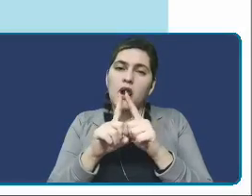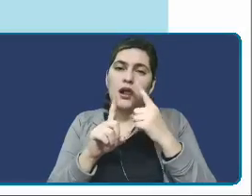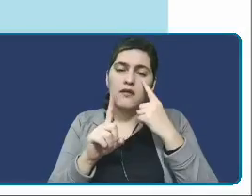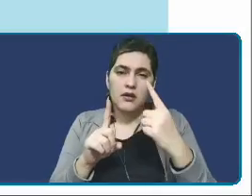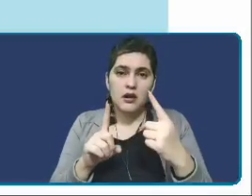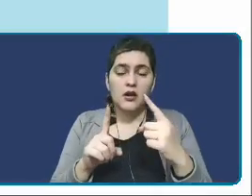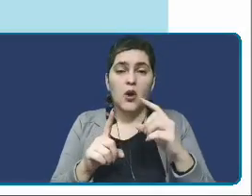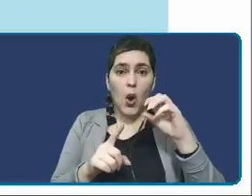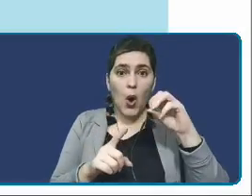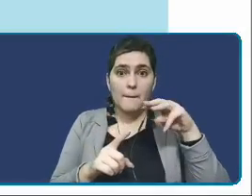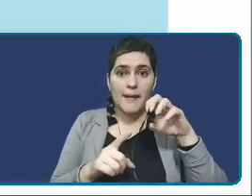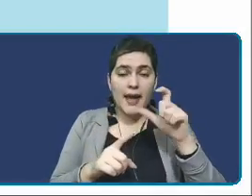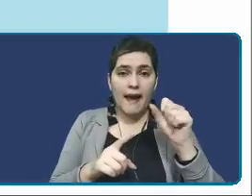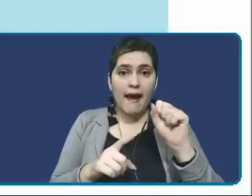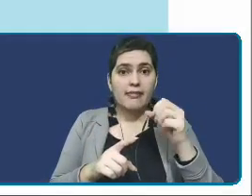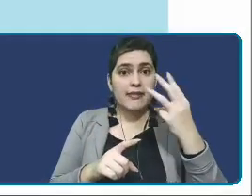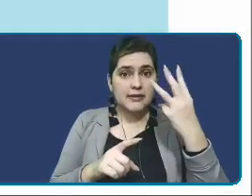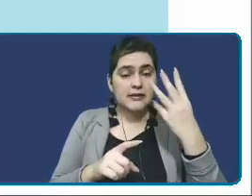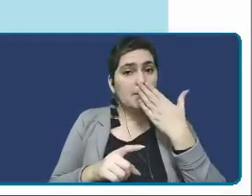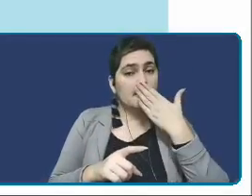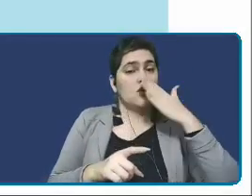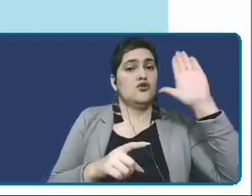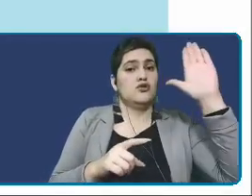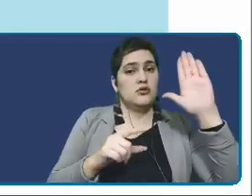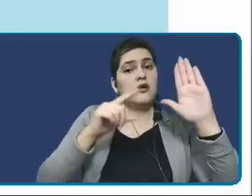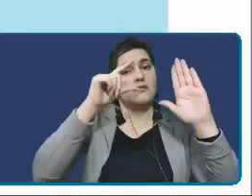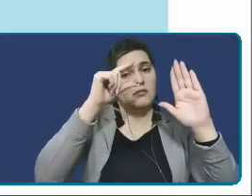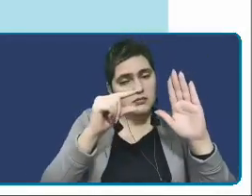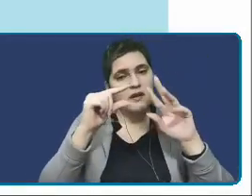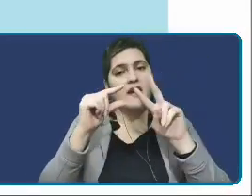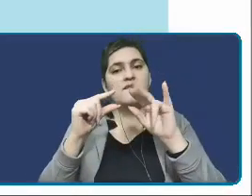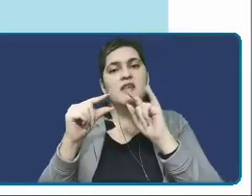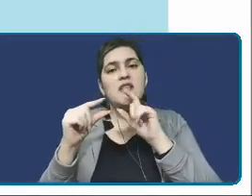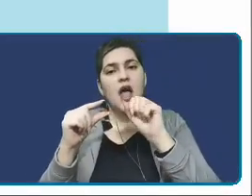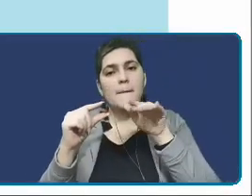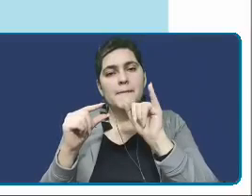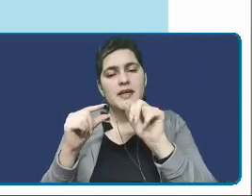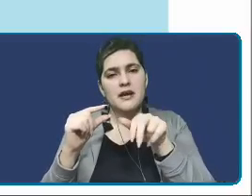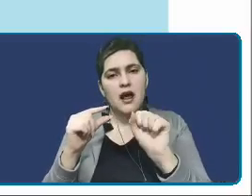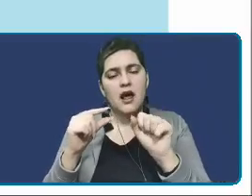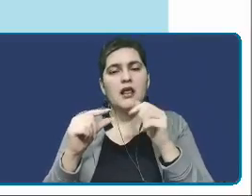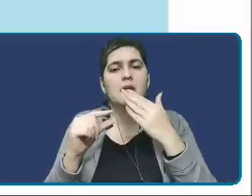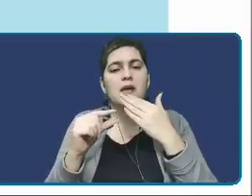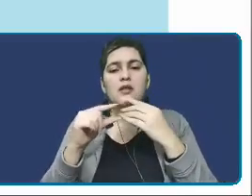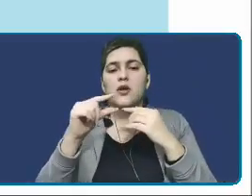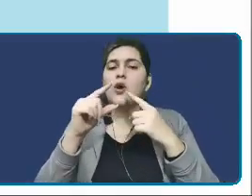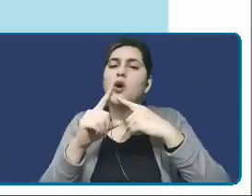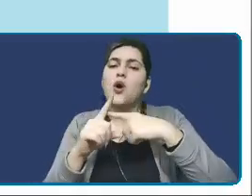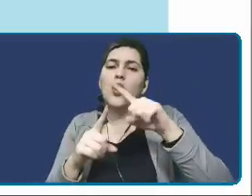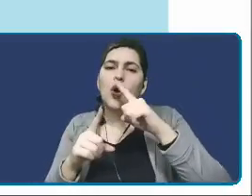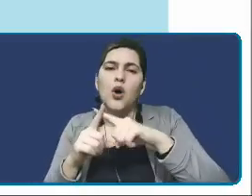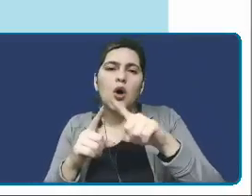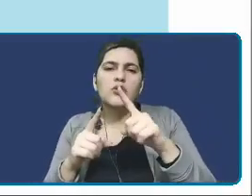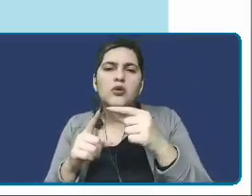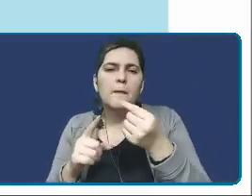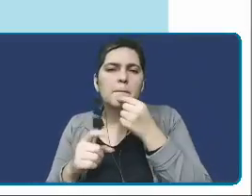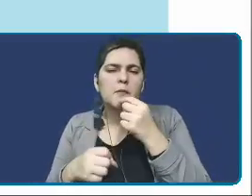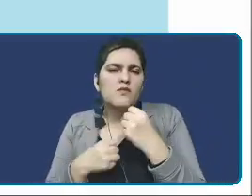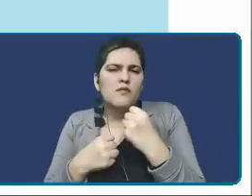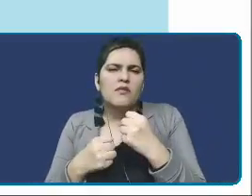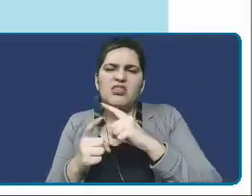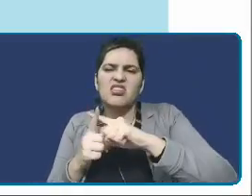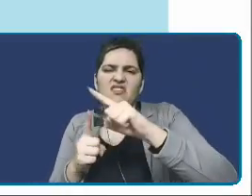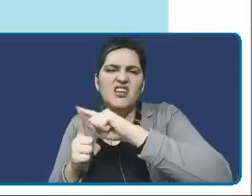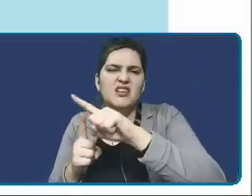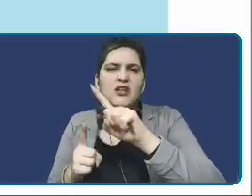las vitaminas siguen un poco menos, y suplementación en general con multivitamínicos, que viene incluido el omega 3, viene incluido todas